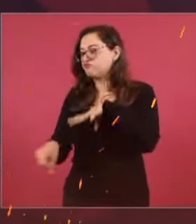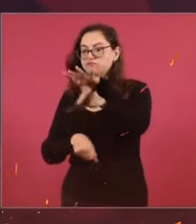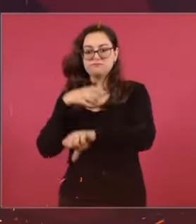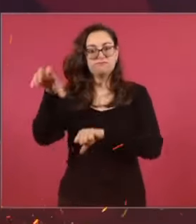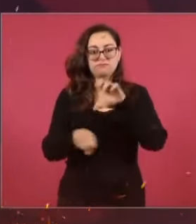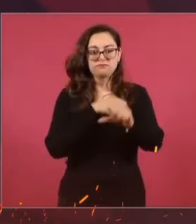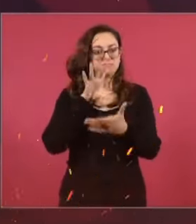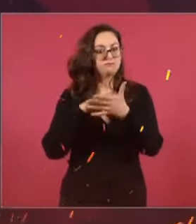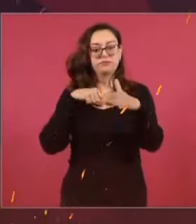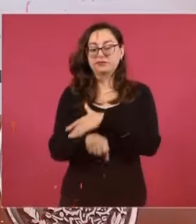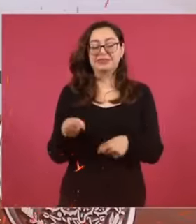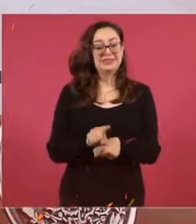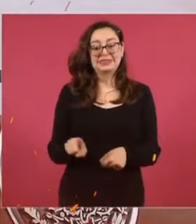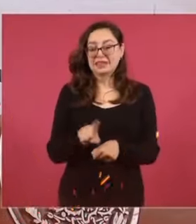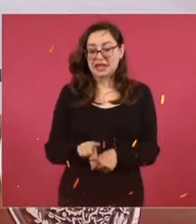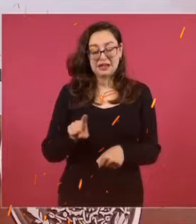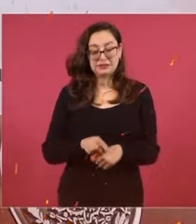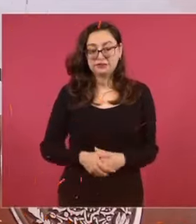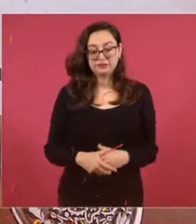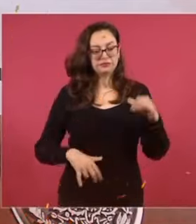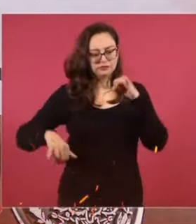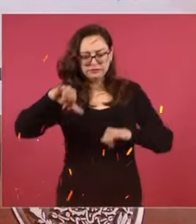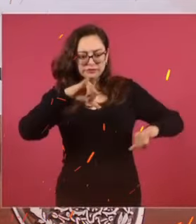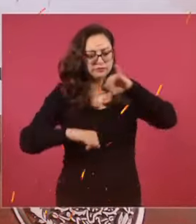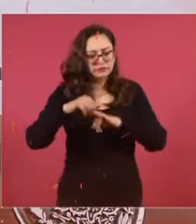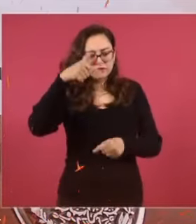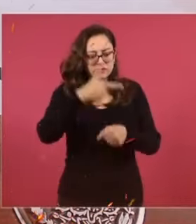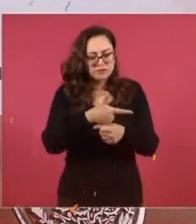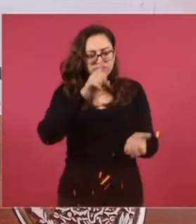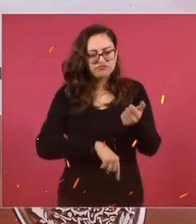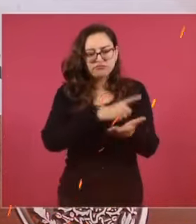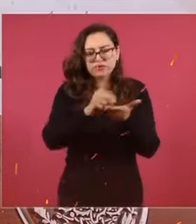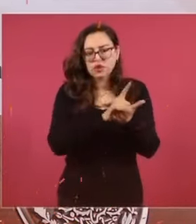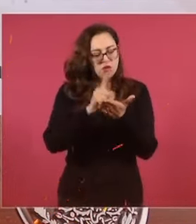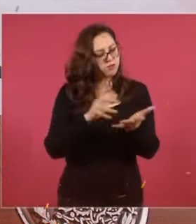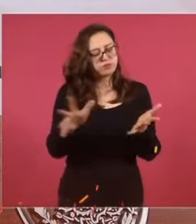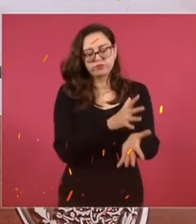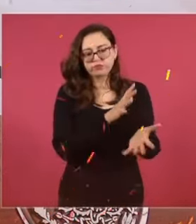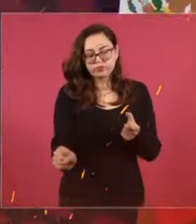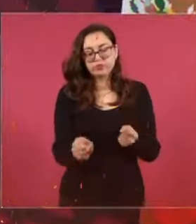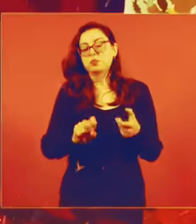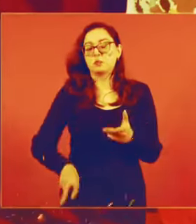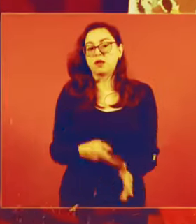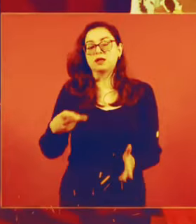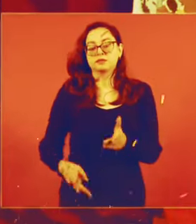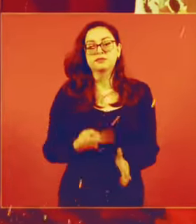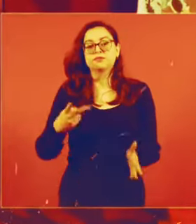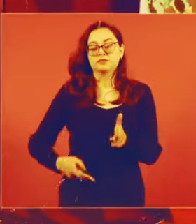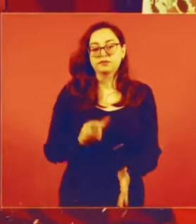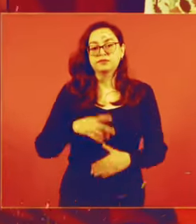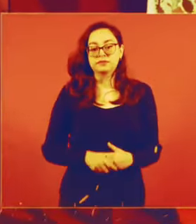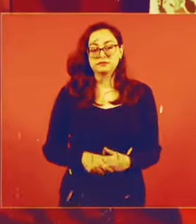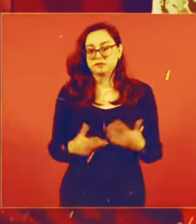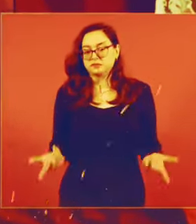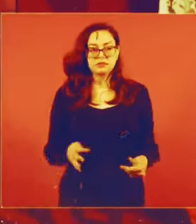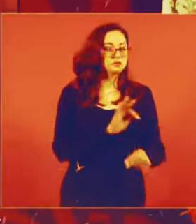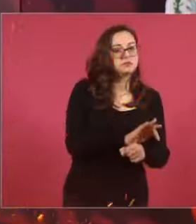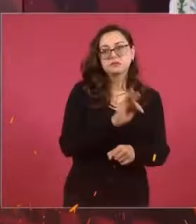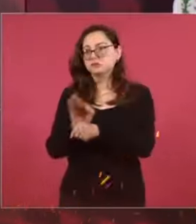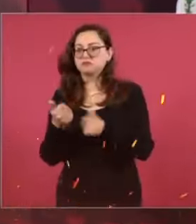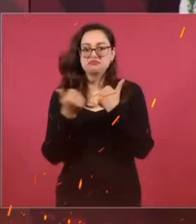de narcotraficantes y se destruyen laboratorios. Constantemente estamos en eso. Y no se protege a